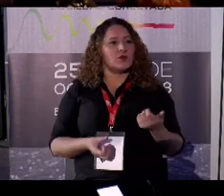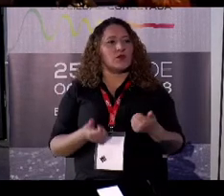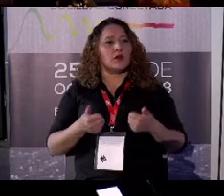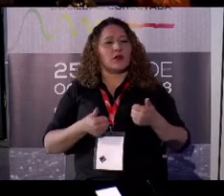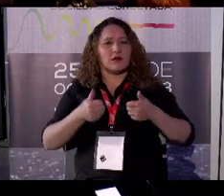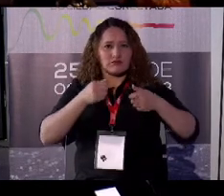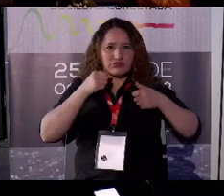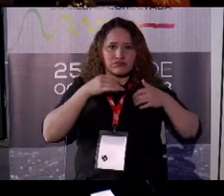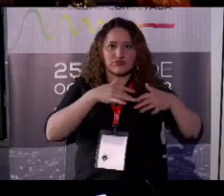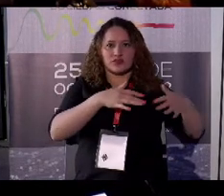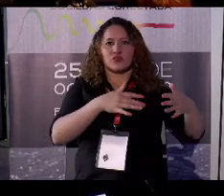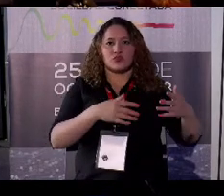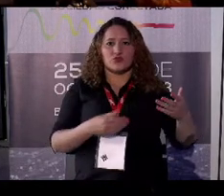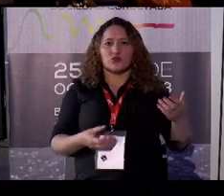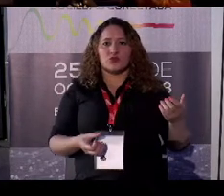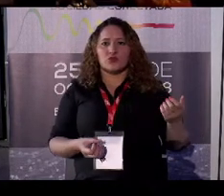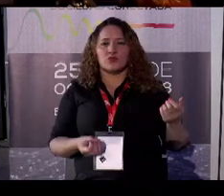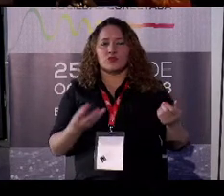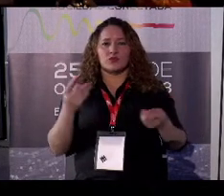cobertura.